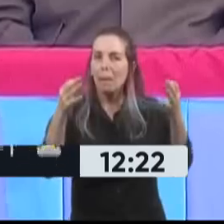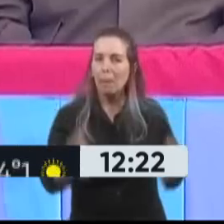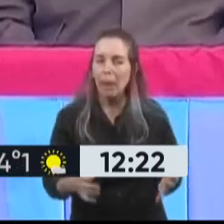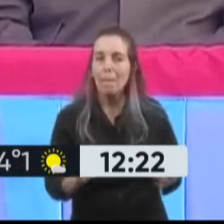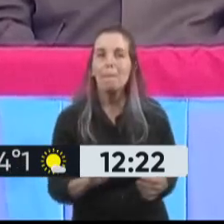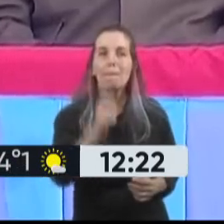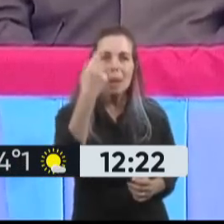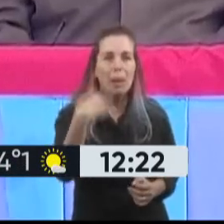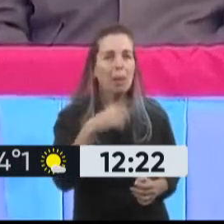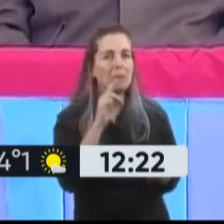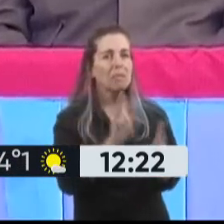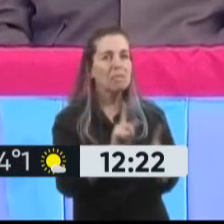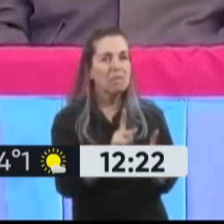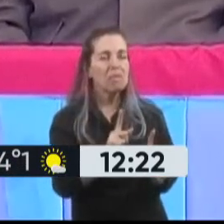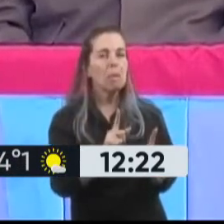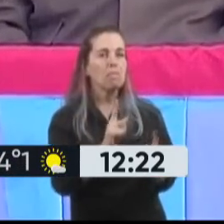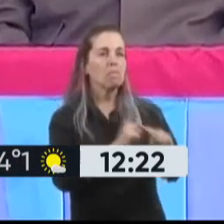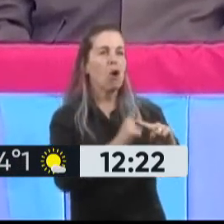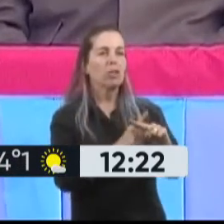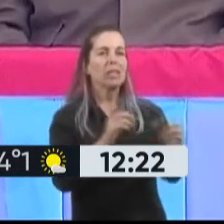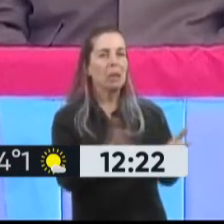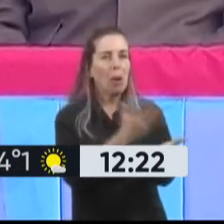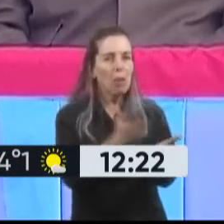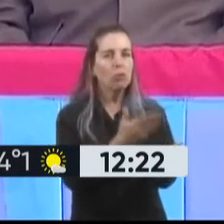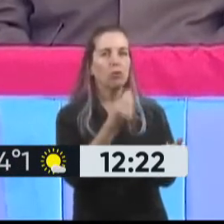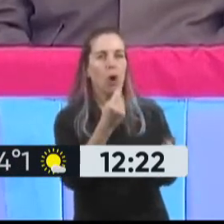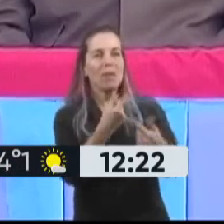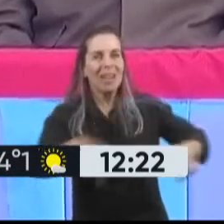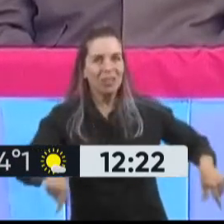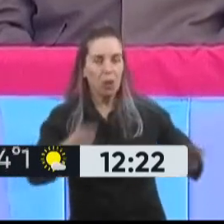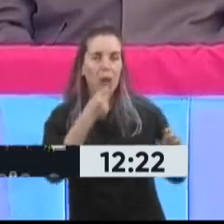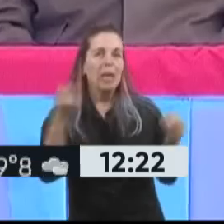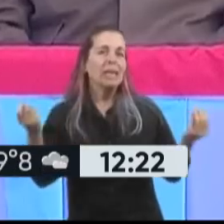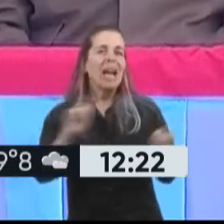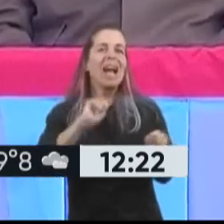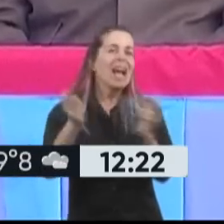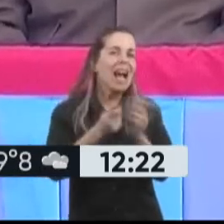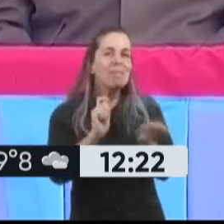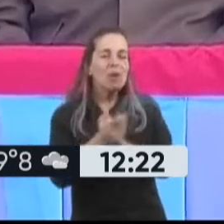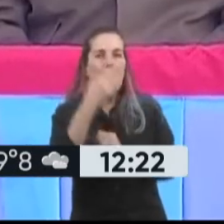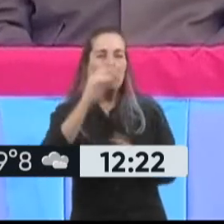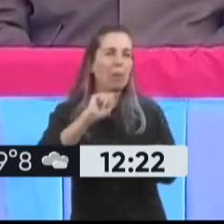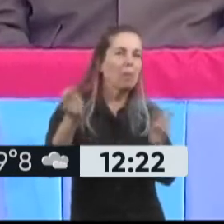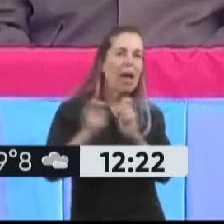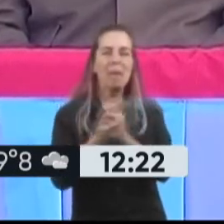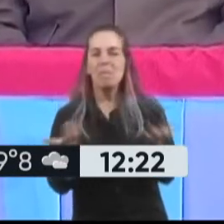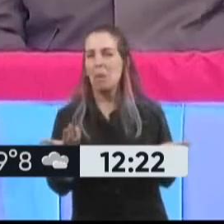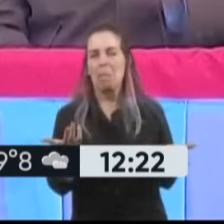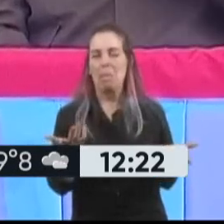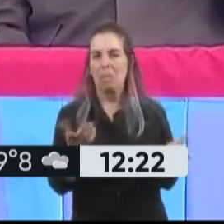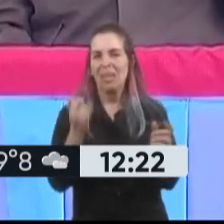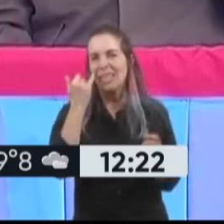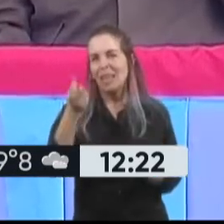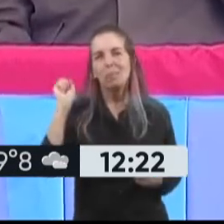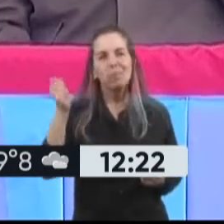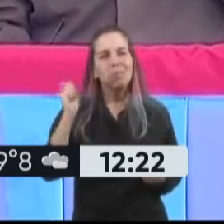nada sustentable. De nada sirve hacer cambios que no pueden ser sostenidos en el tiempo. Ya hemos vivido esa